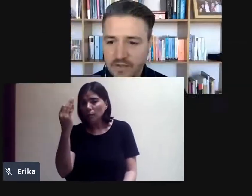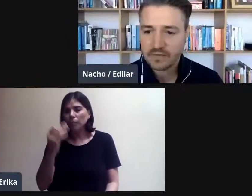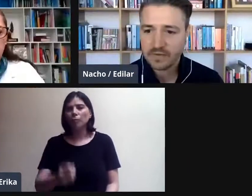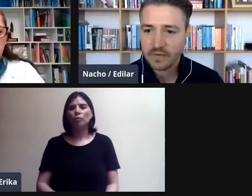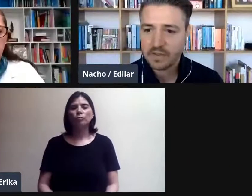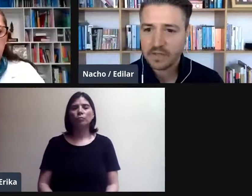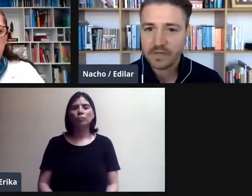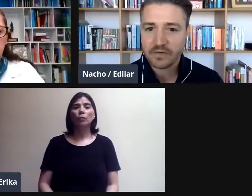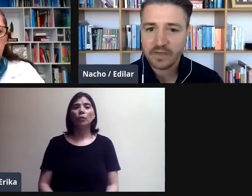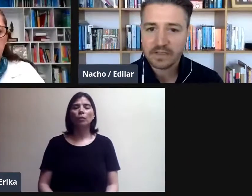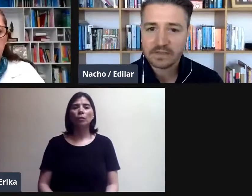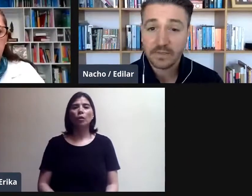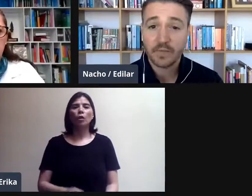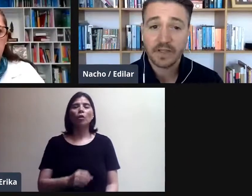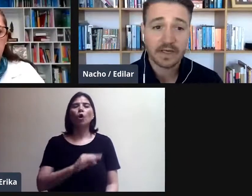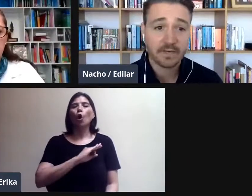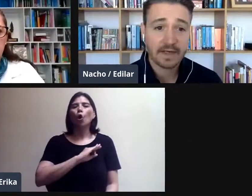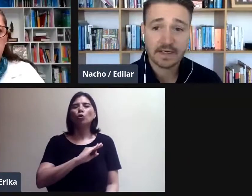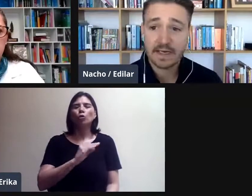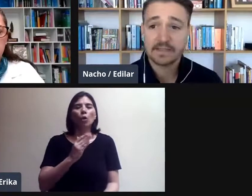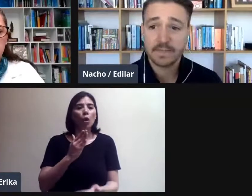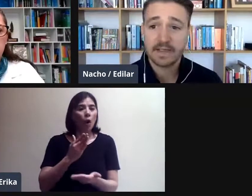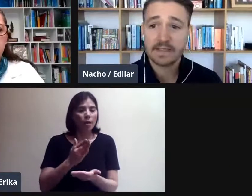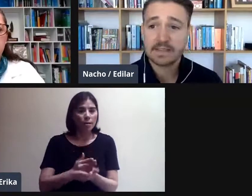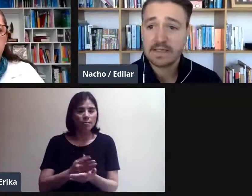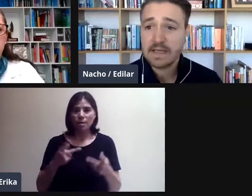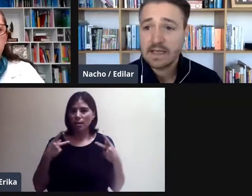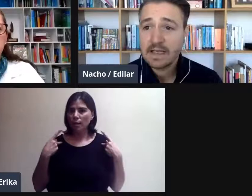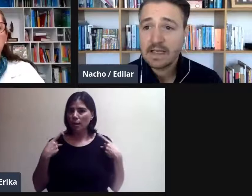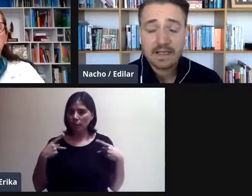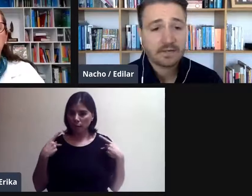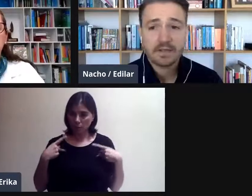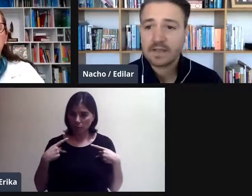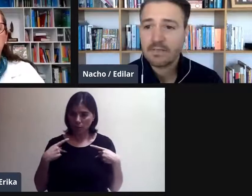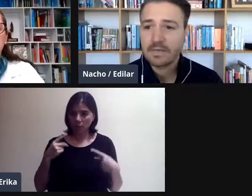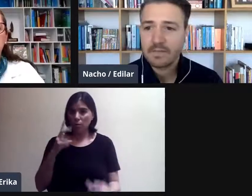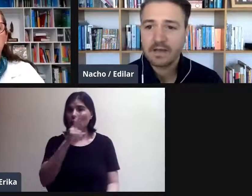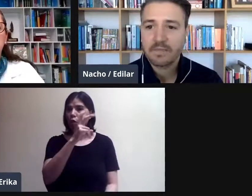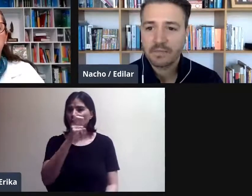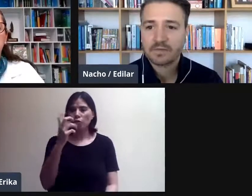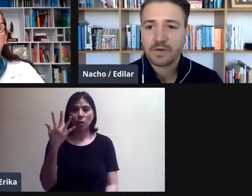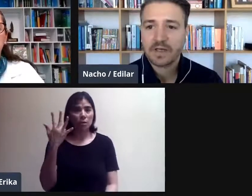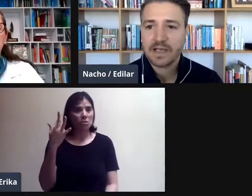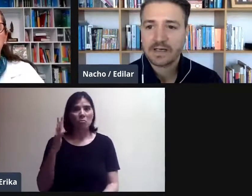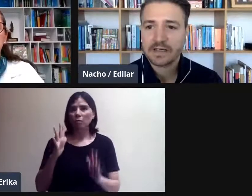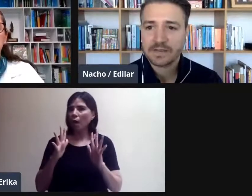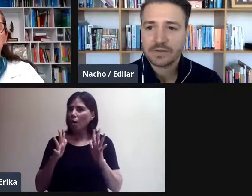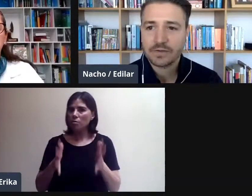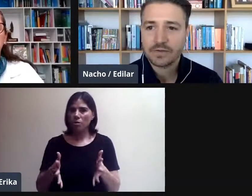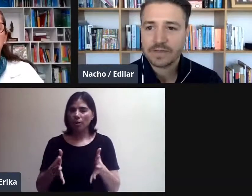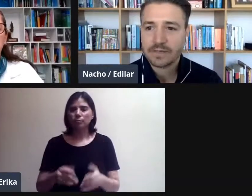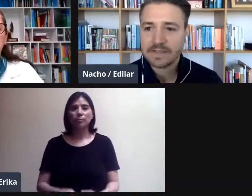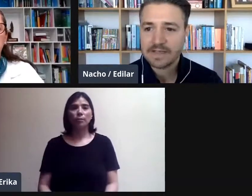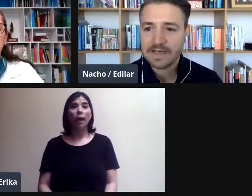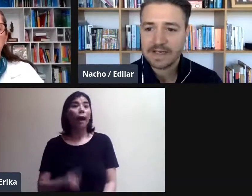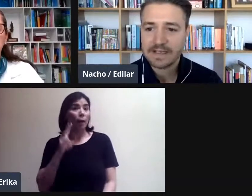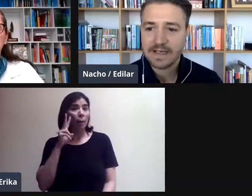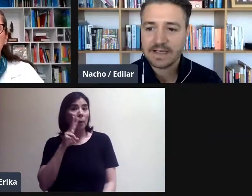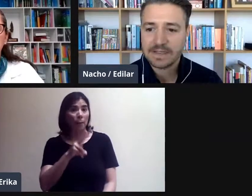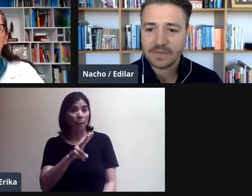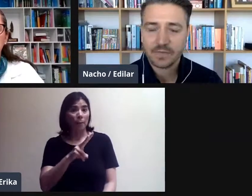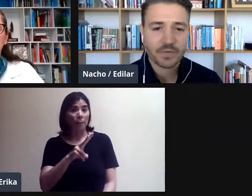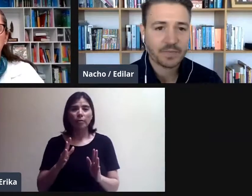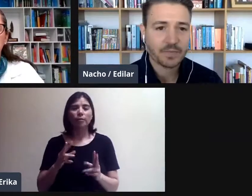límite de 250 personas, se pueden grabar las llamadas y veo que ya regresó la maestra